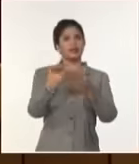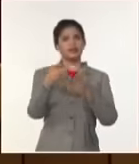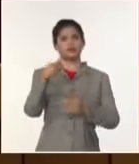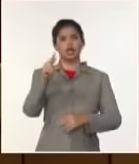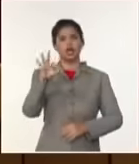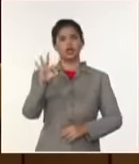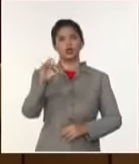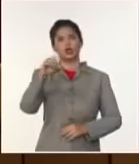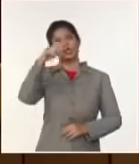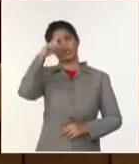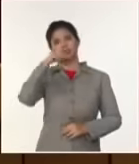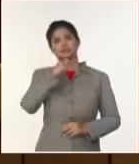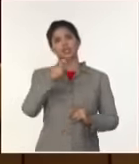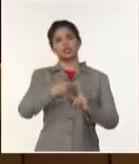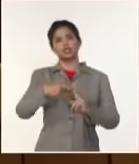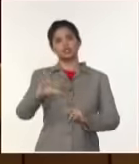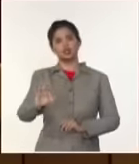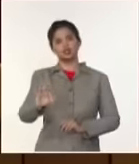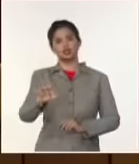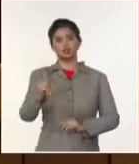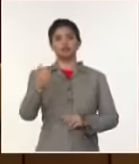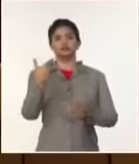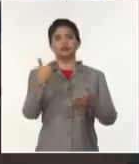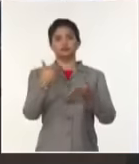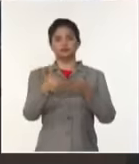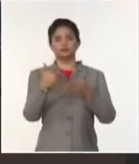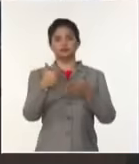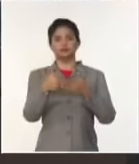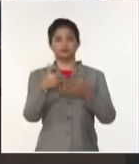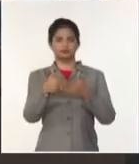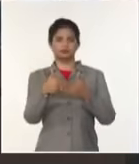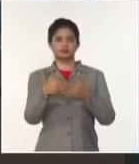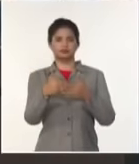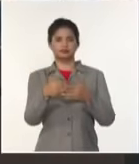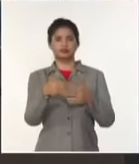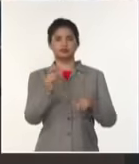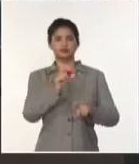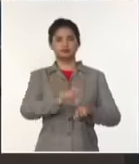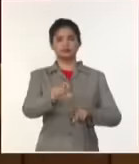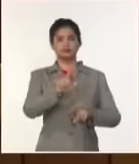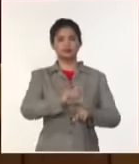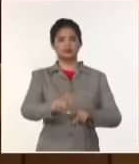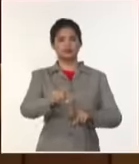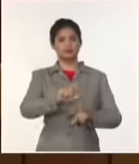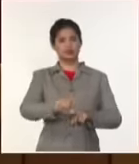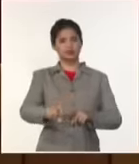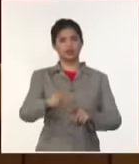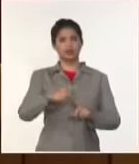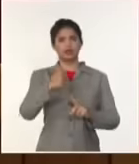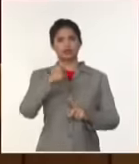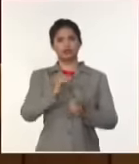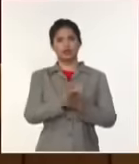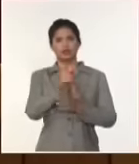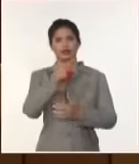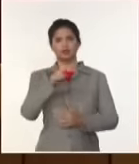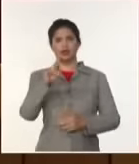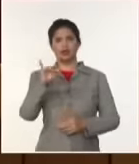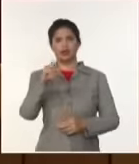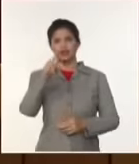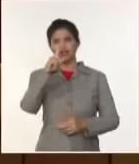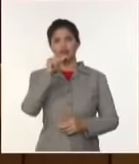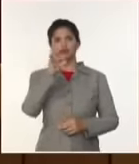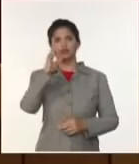MIPIMES estatales Motores Taucuba y Copestel Soluciones, la finca de la agroecológica Los Tamarindos, los trabajadores